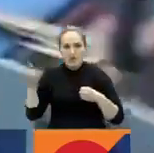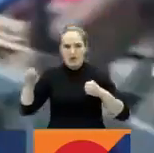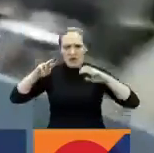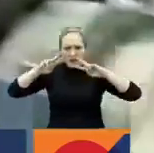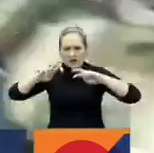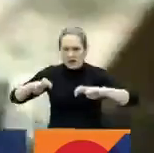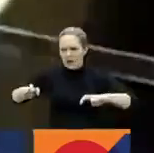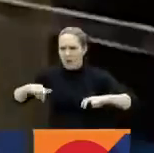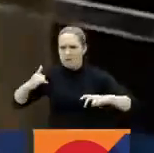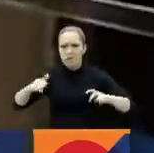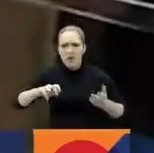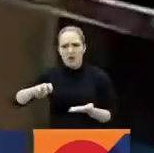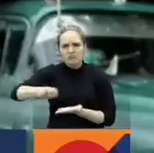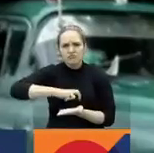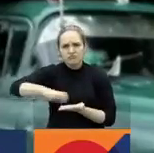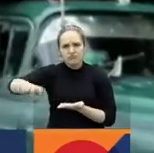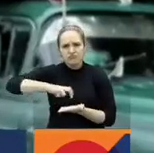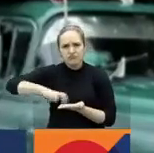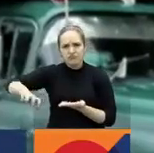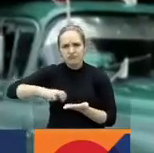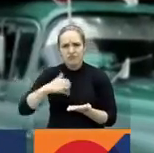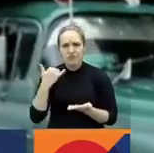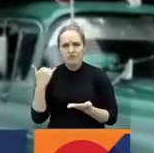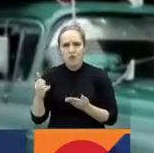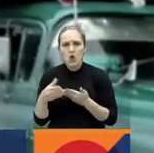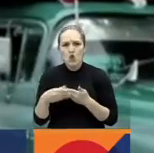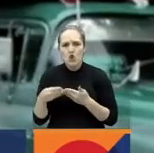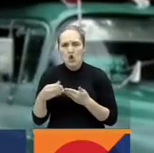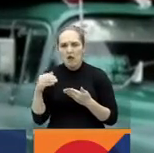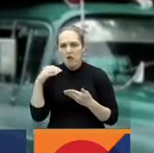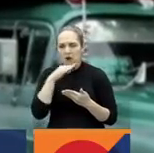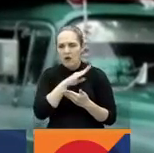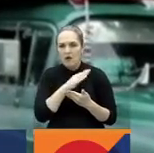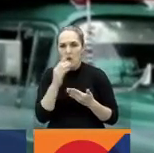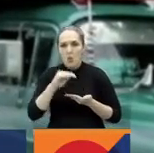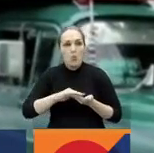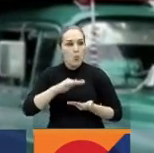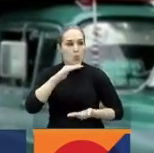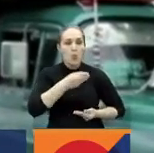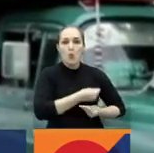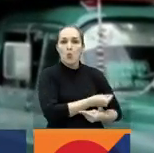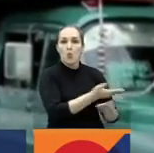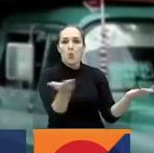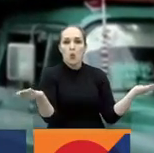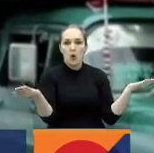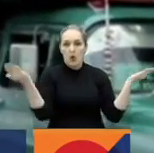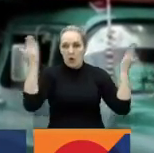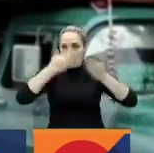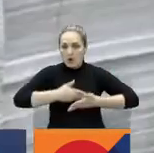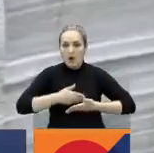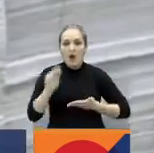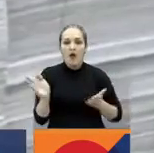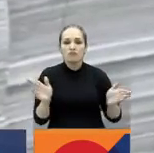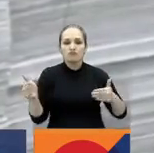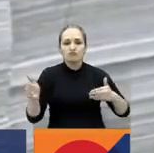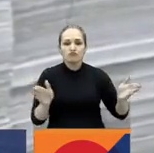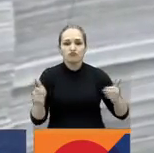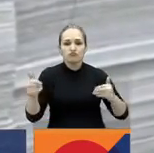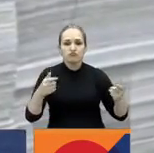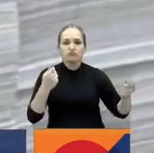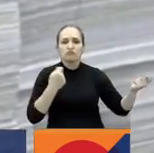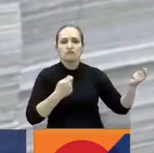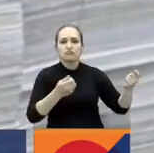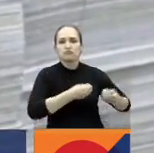industria ilegal en la que se falsificaban dólares de diferentes denominaciones. Allí los billetes eran embalados y